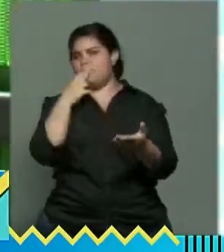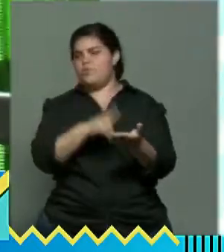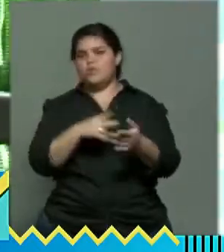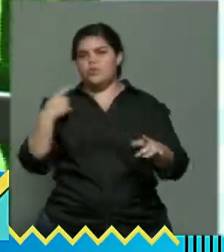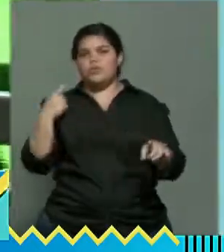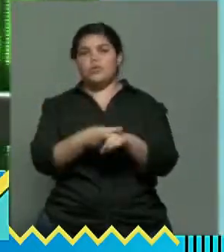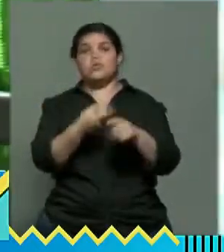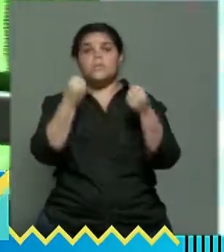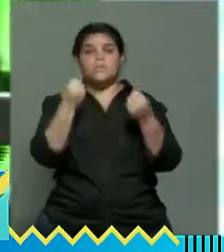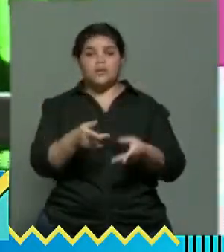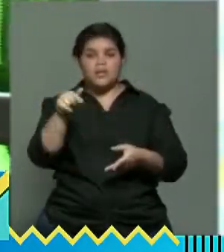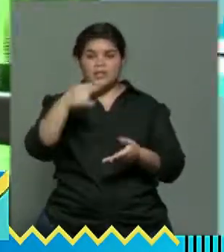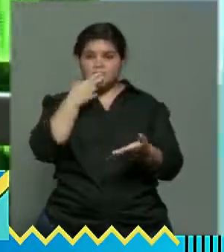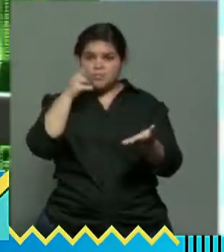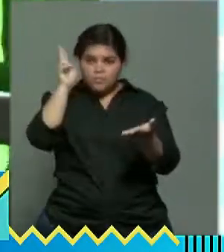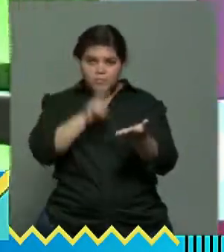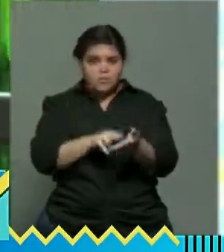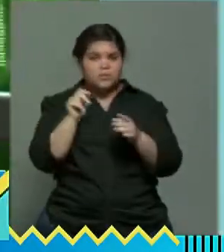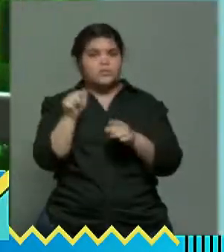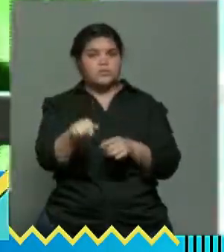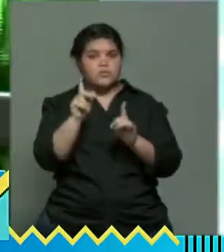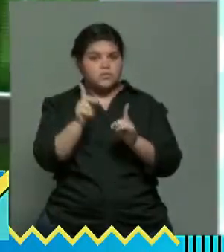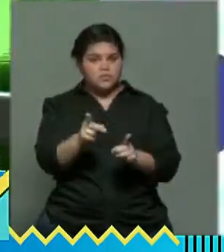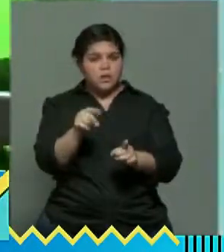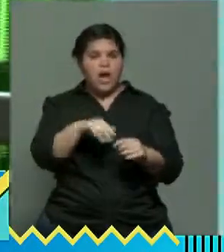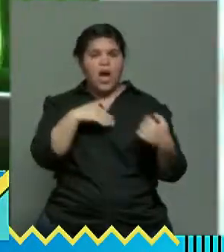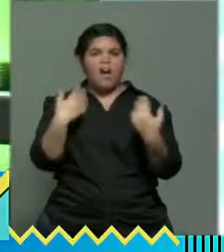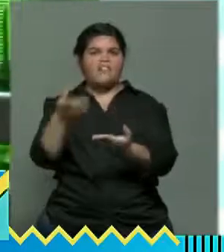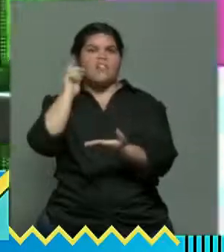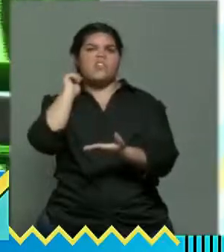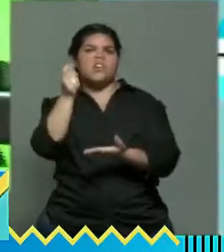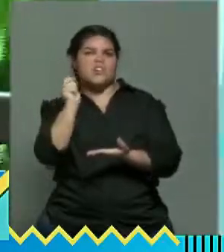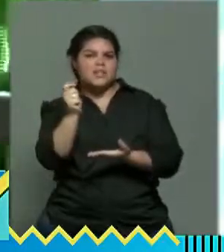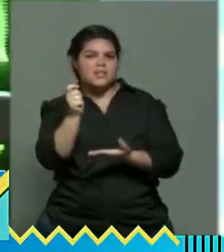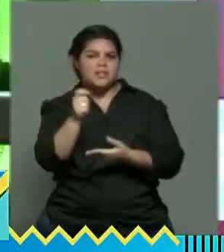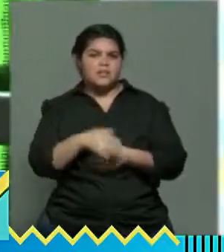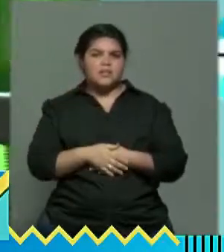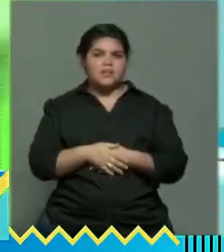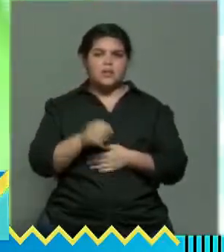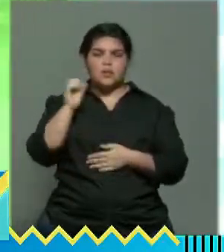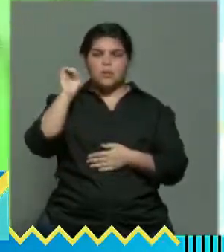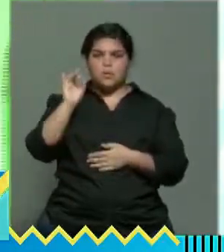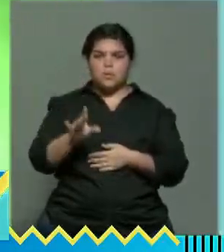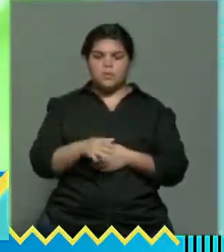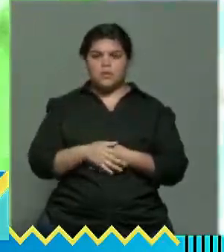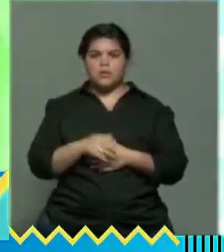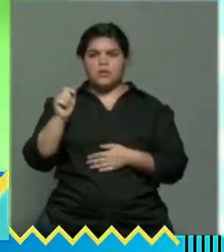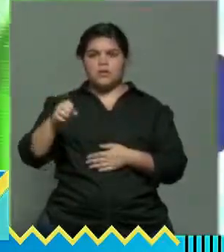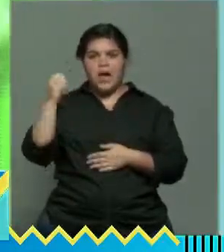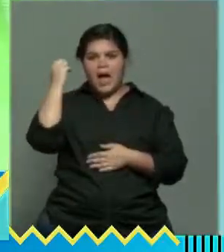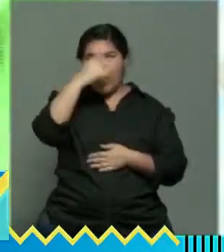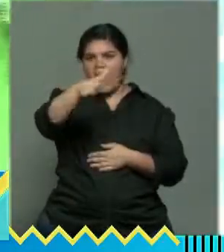porque este es un impuesto que realmente beneficia al agronegocio, ¿no? Es a